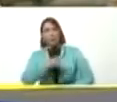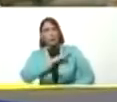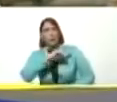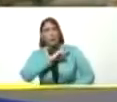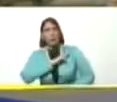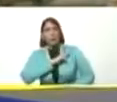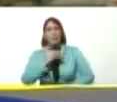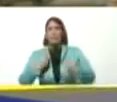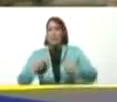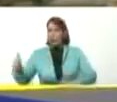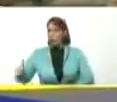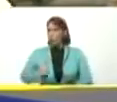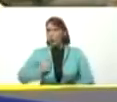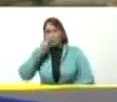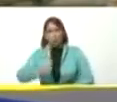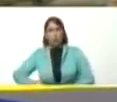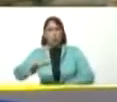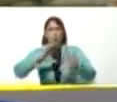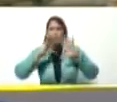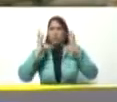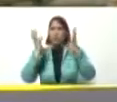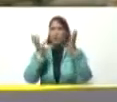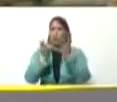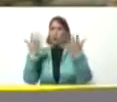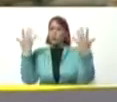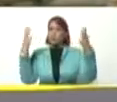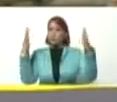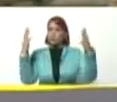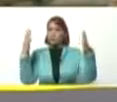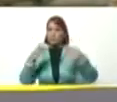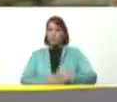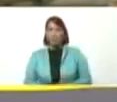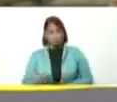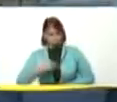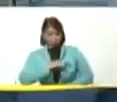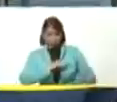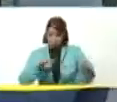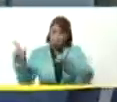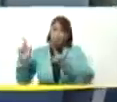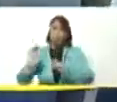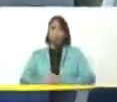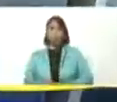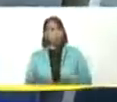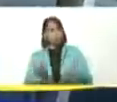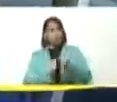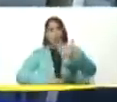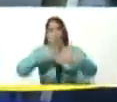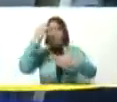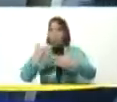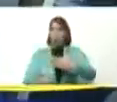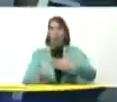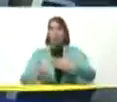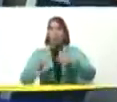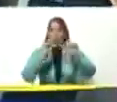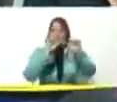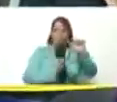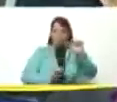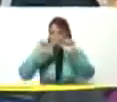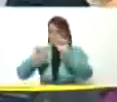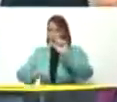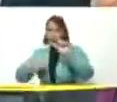la vida de cualquier pueblo del mundo. Estamos listos. Con el proyecto a detalle lo